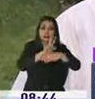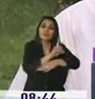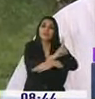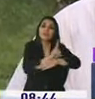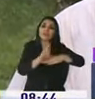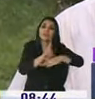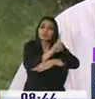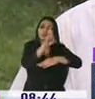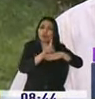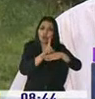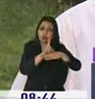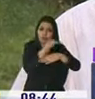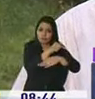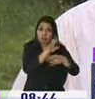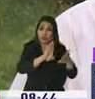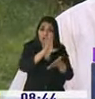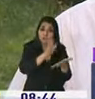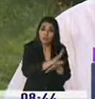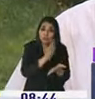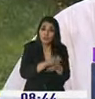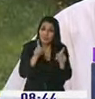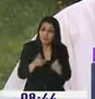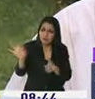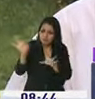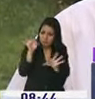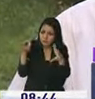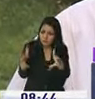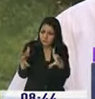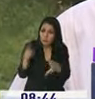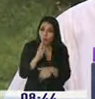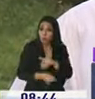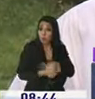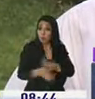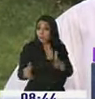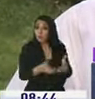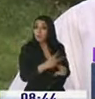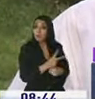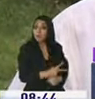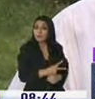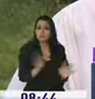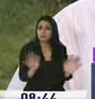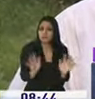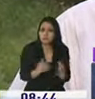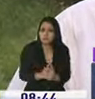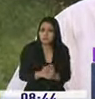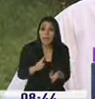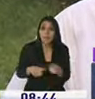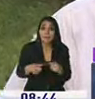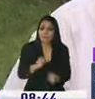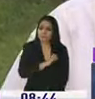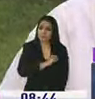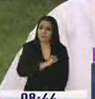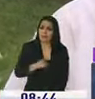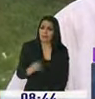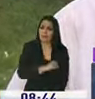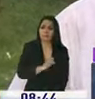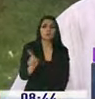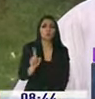deben seleccionar a su personal docente, no taparlos, no utilizar la amistad, el famoso